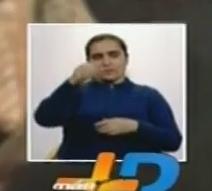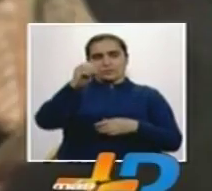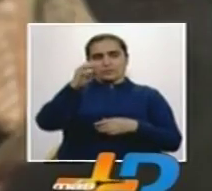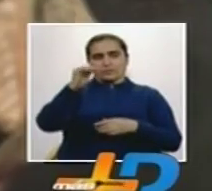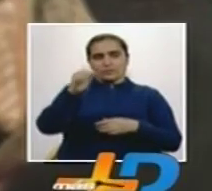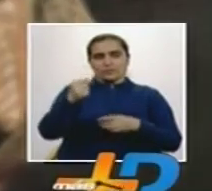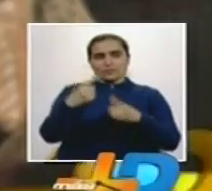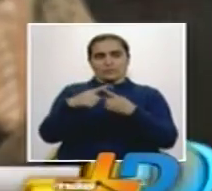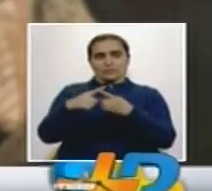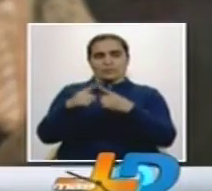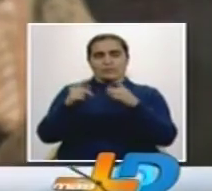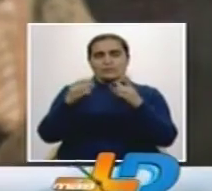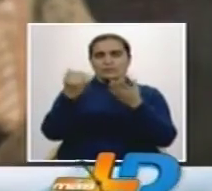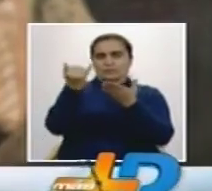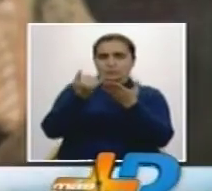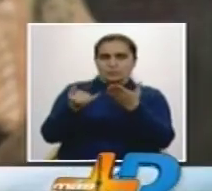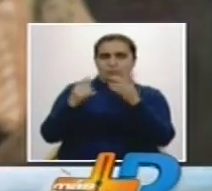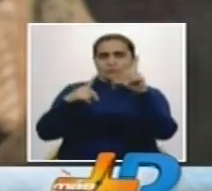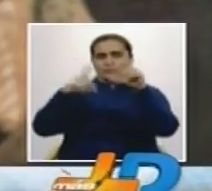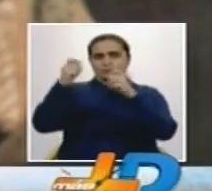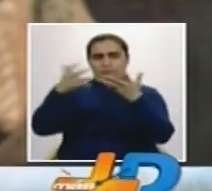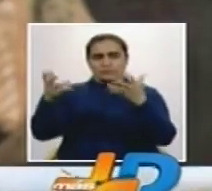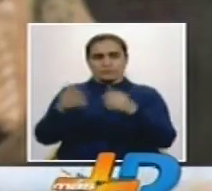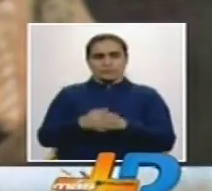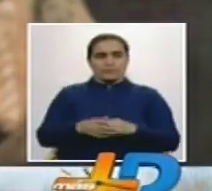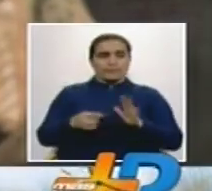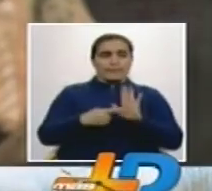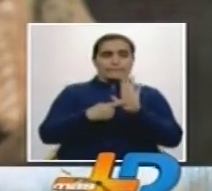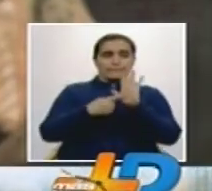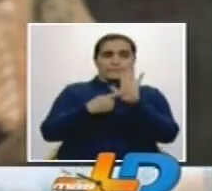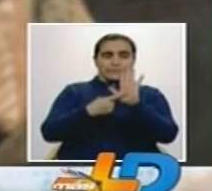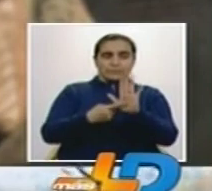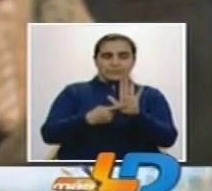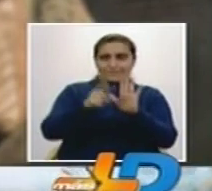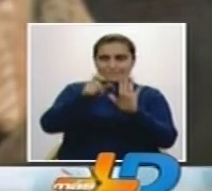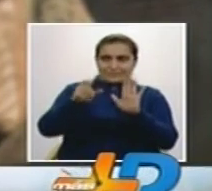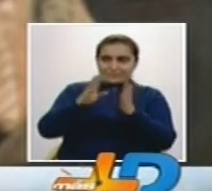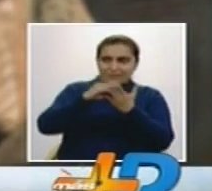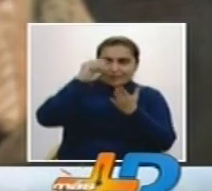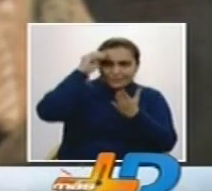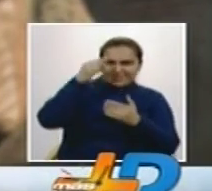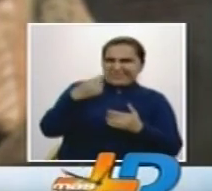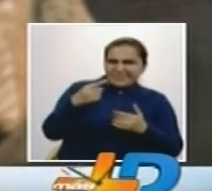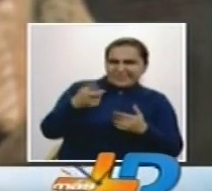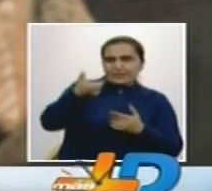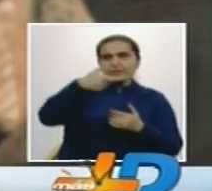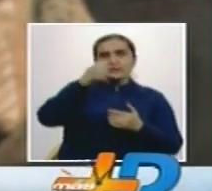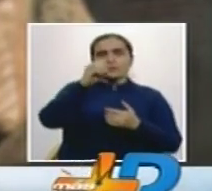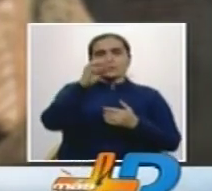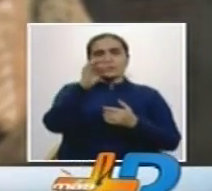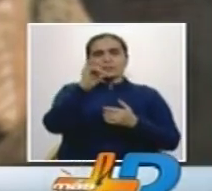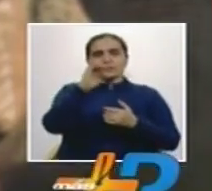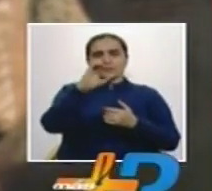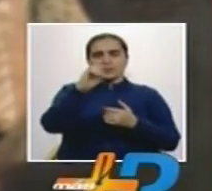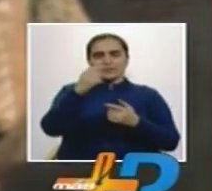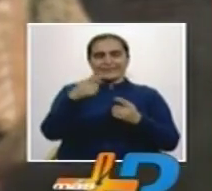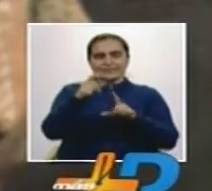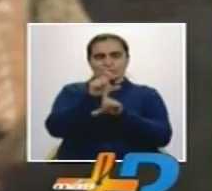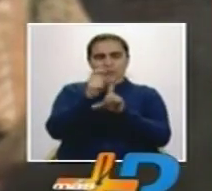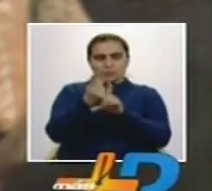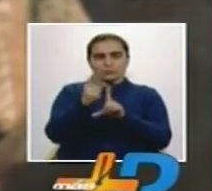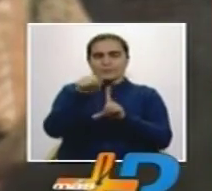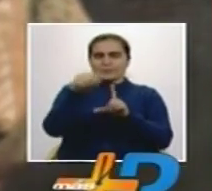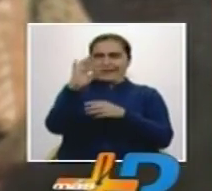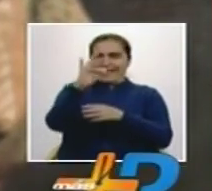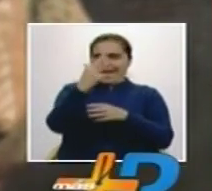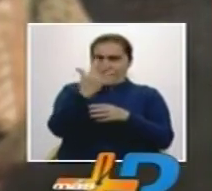artística. Dar a conocer ante toda la sociedad caleña la cultura gótica, que es una cultura y es un arte, es un movimiento